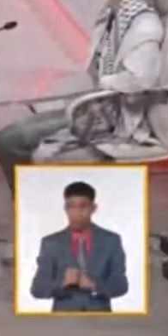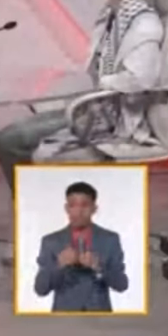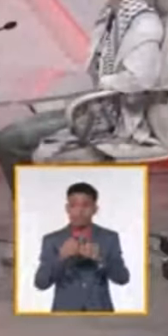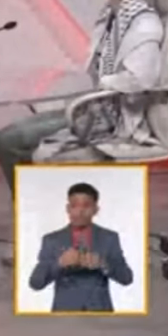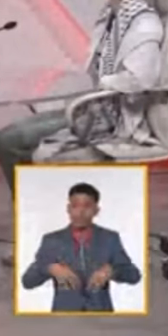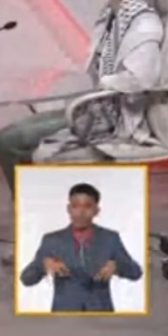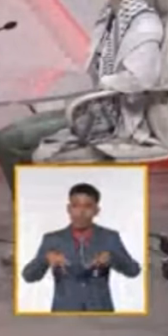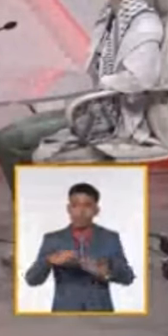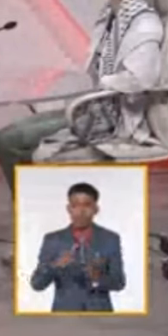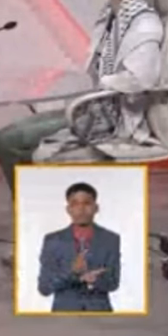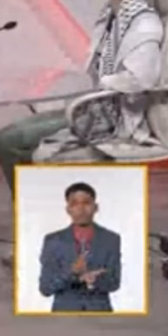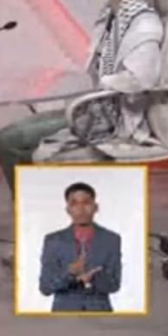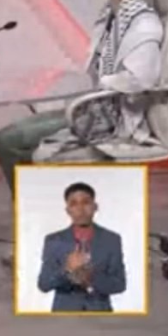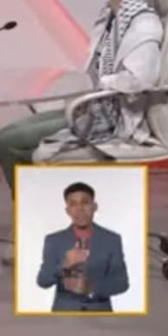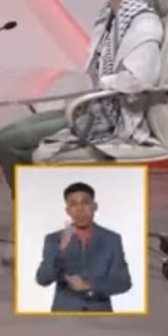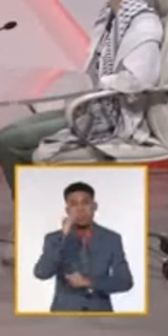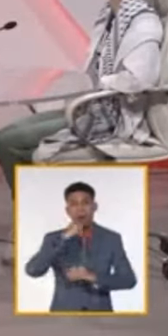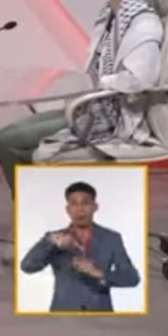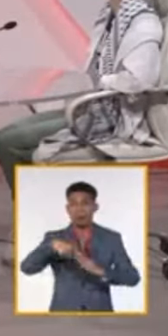sigue profundizando.